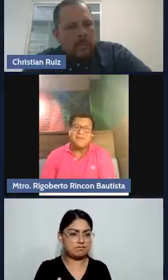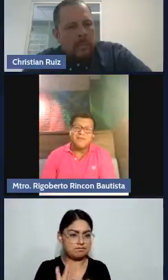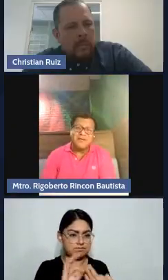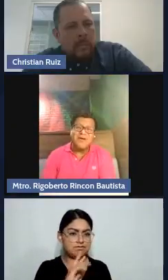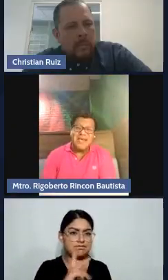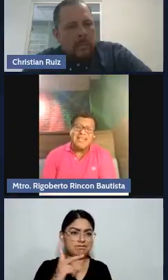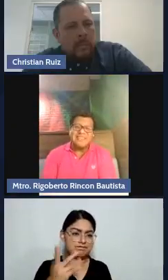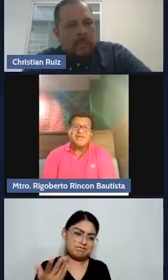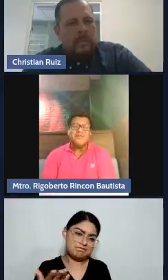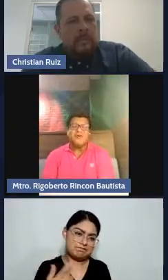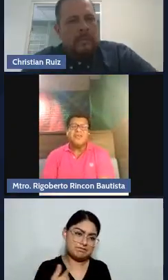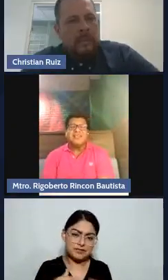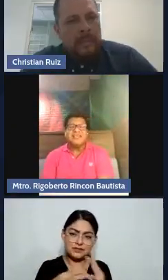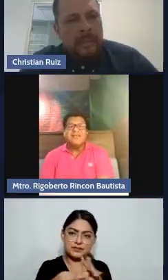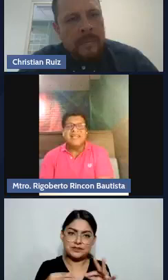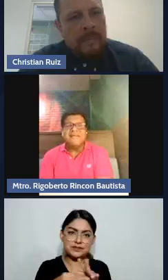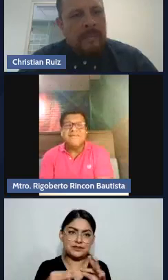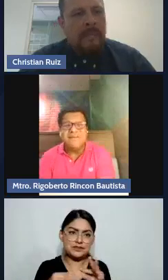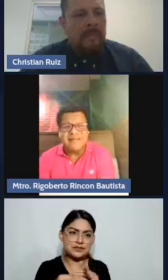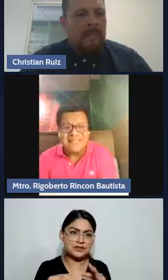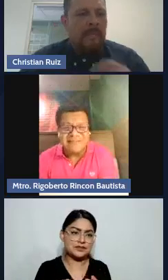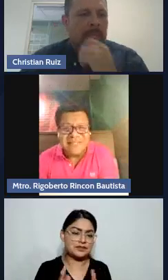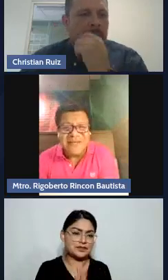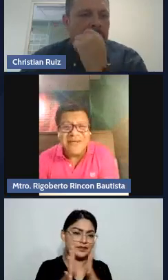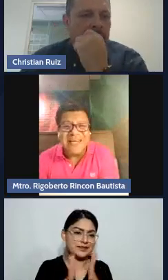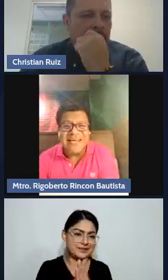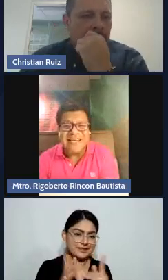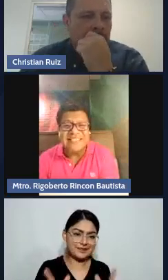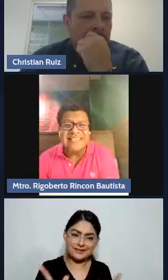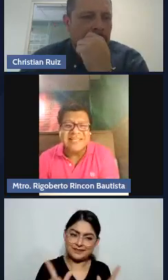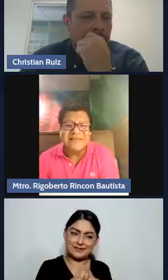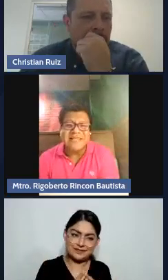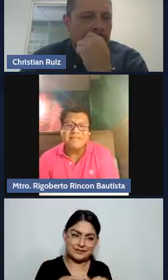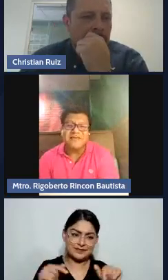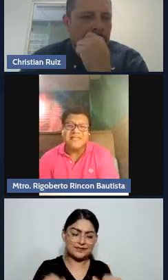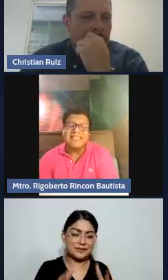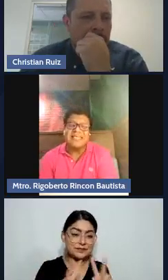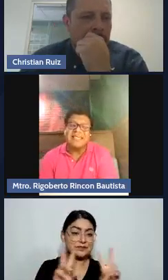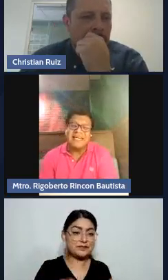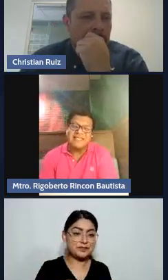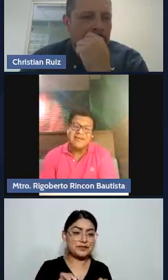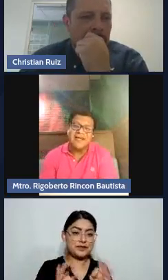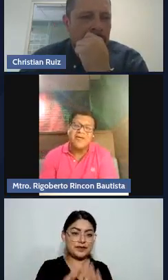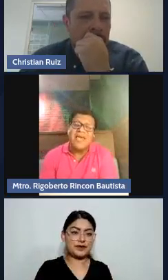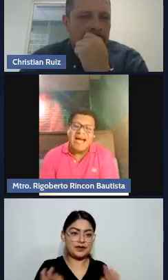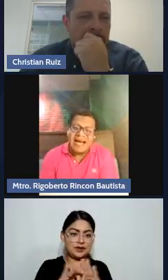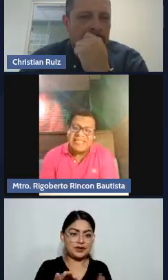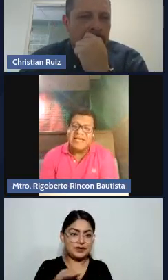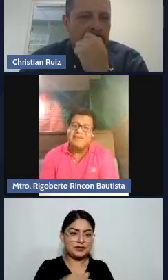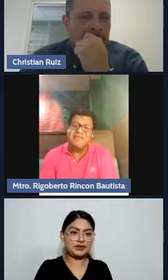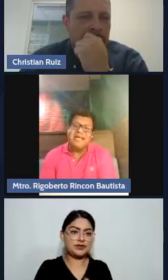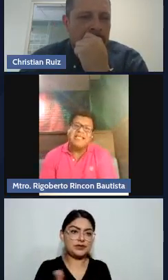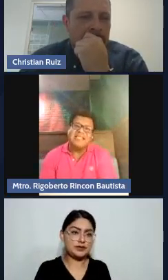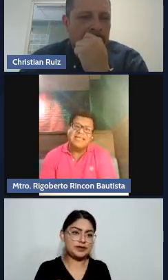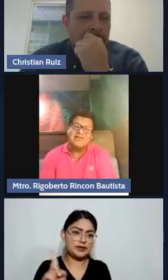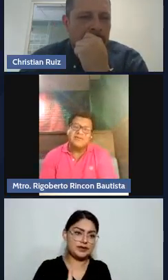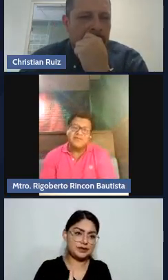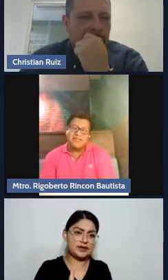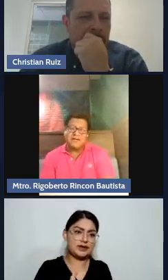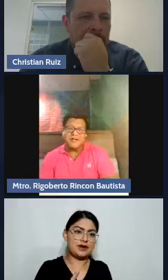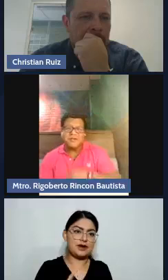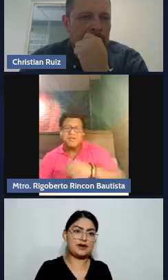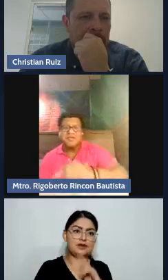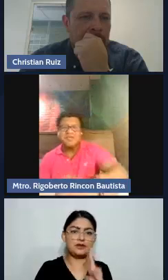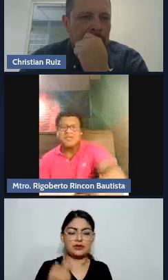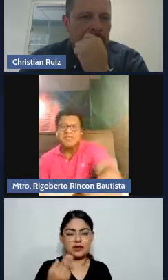así como termina mi participación en este tema tan importante relacionado al Día Mundial del Consumo de Tabaco